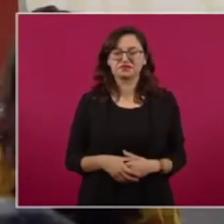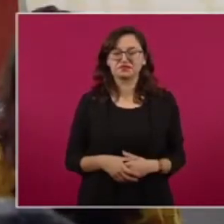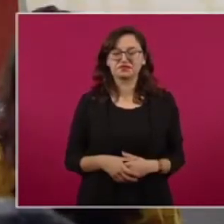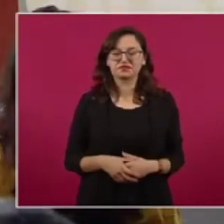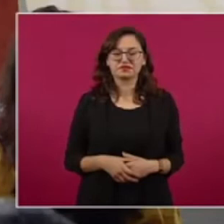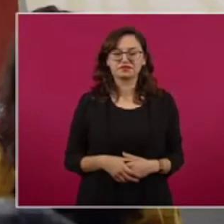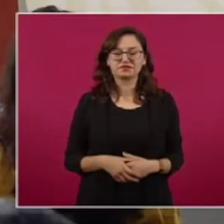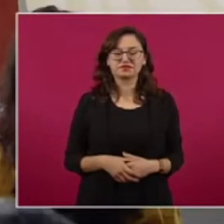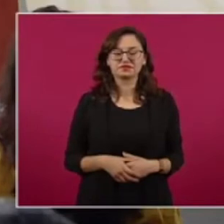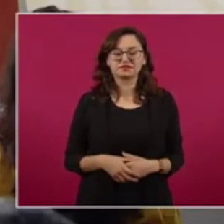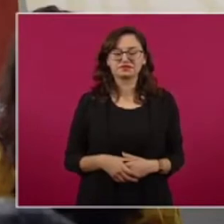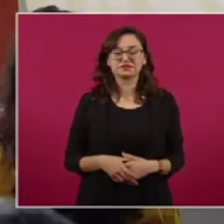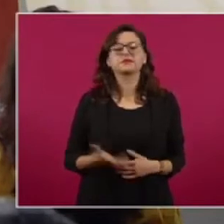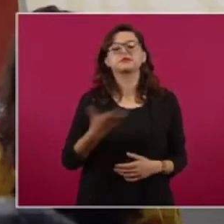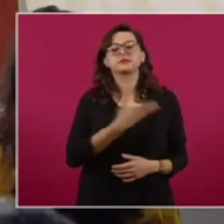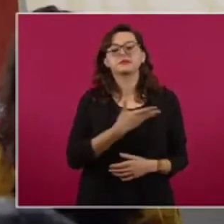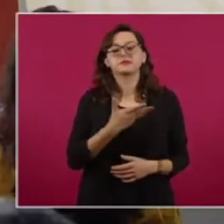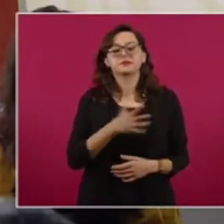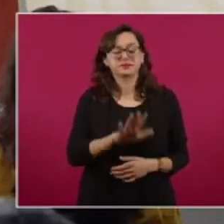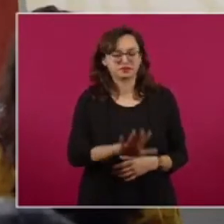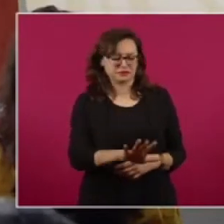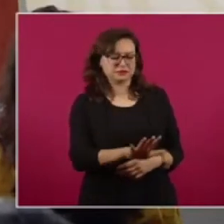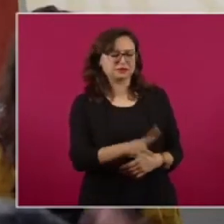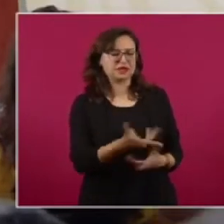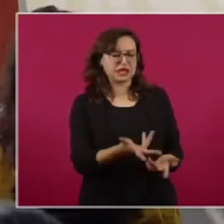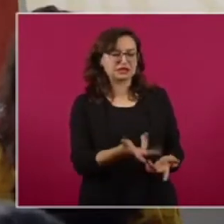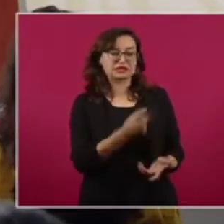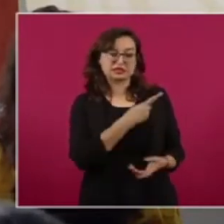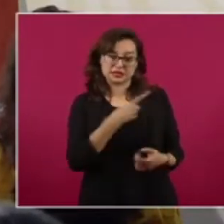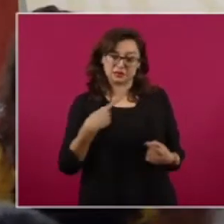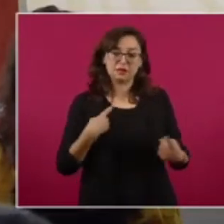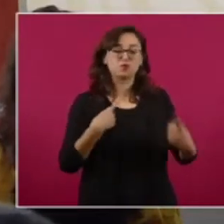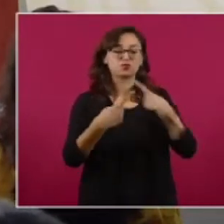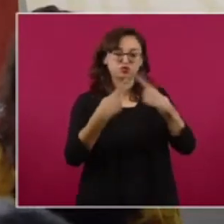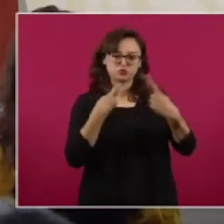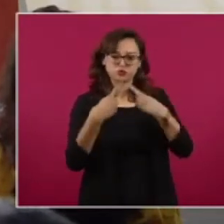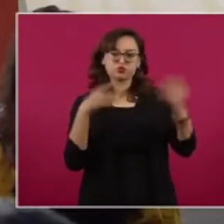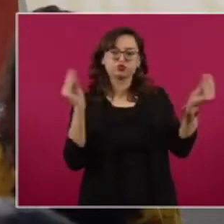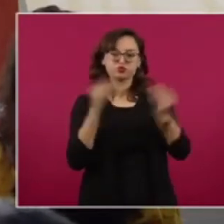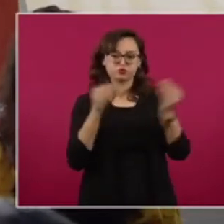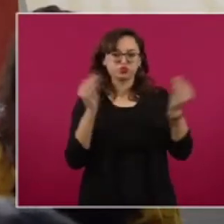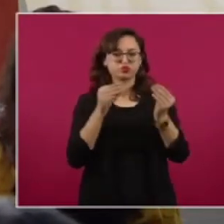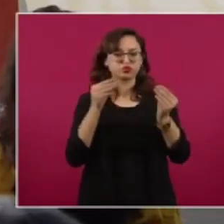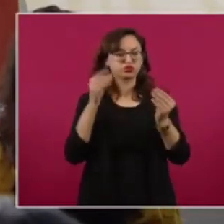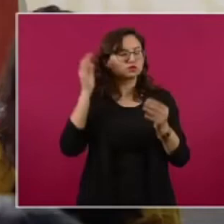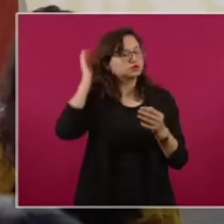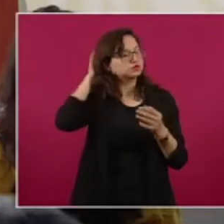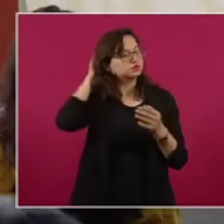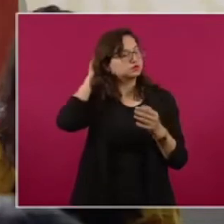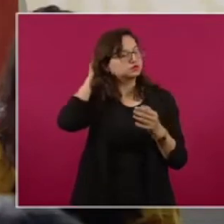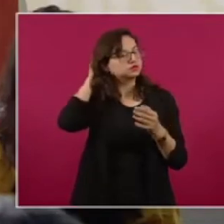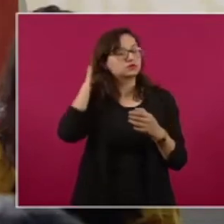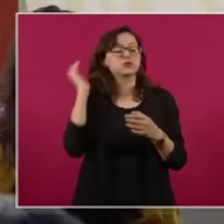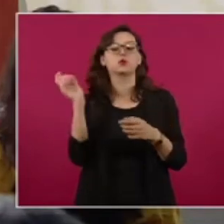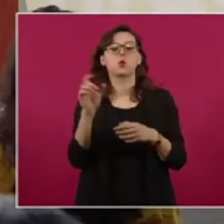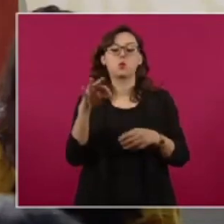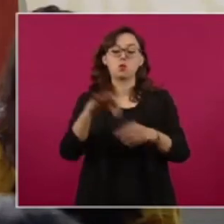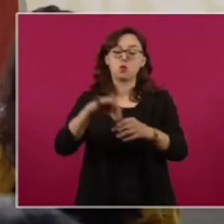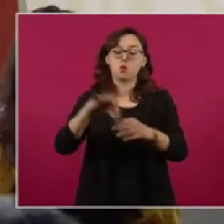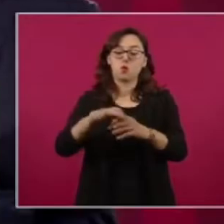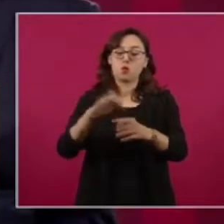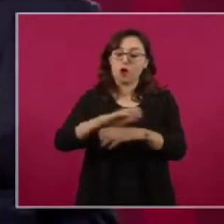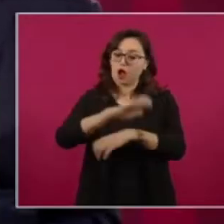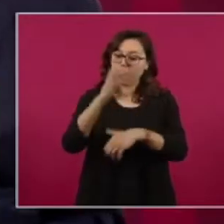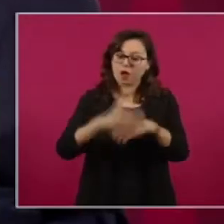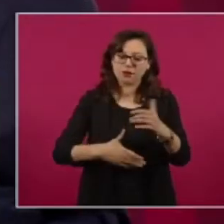Estos. Presidente. Entonces hay que debatir cuando pasen las elecciones, al